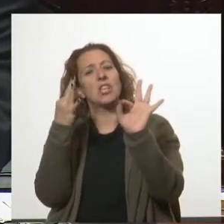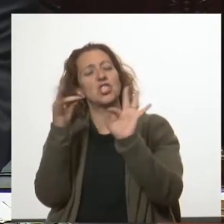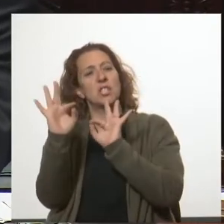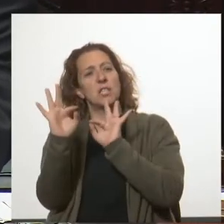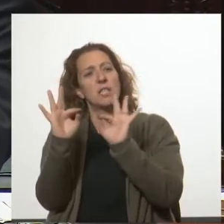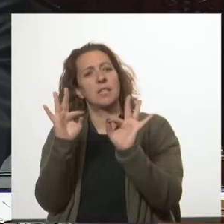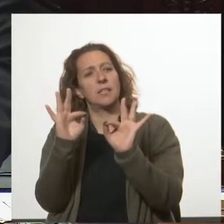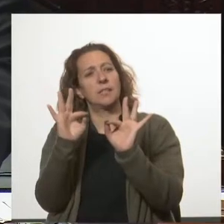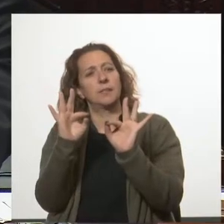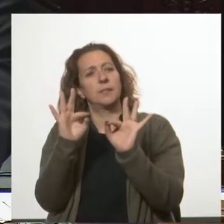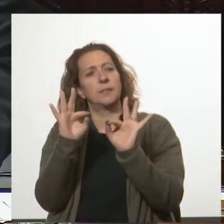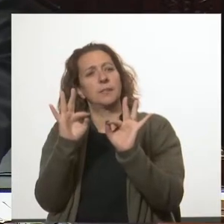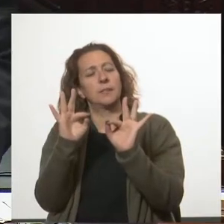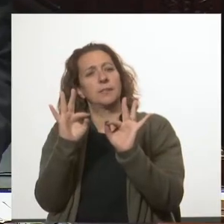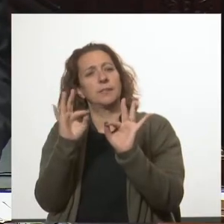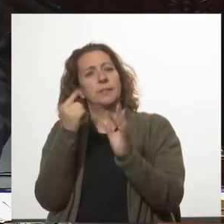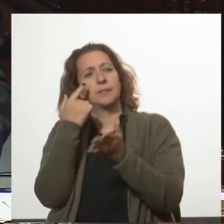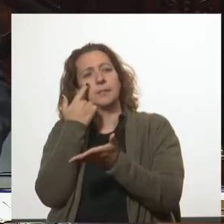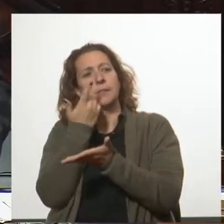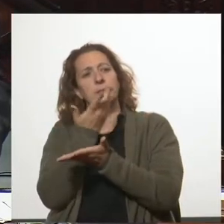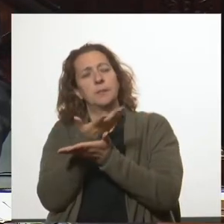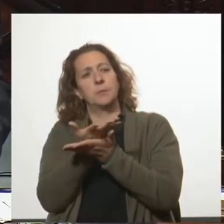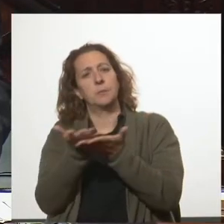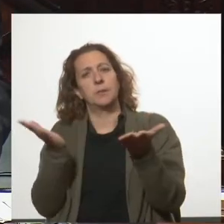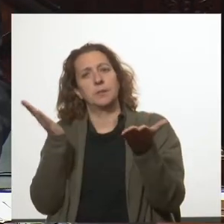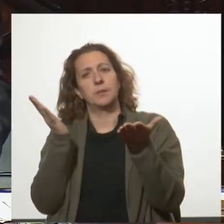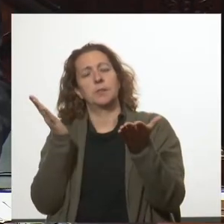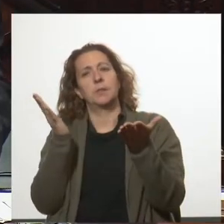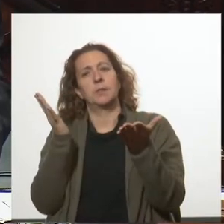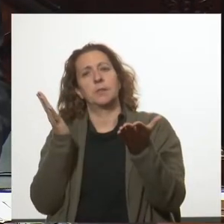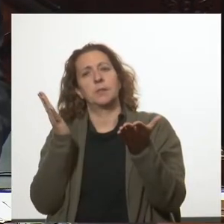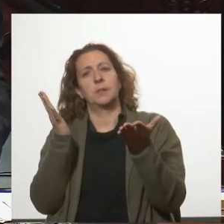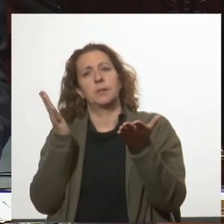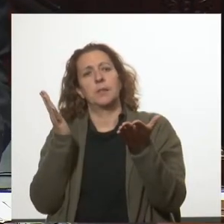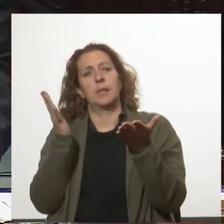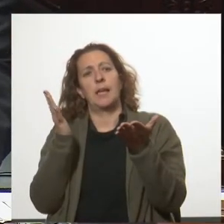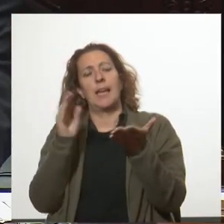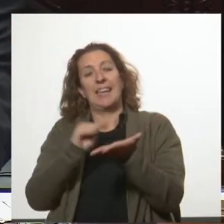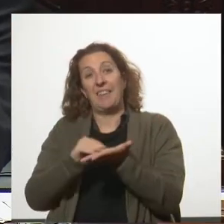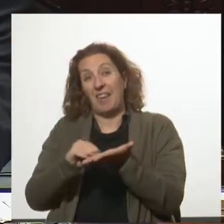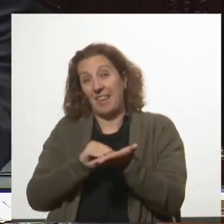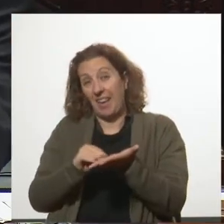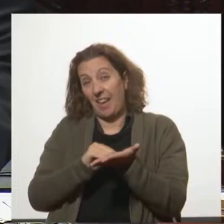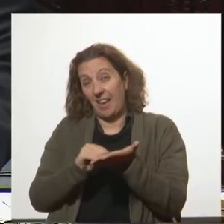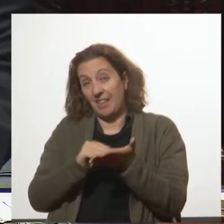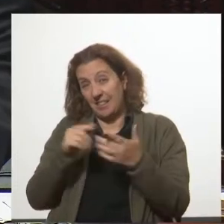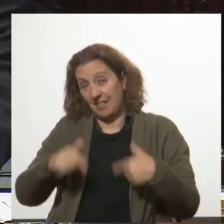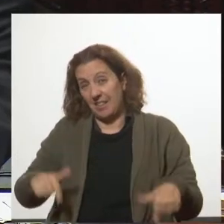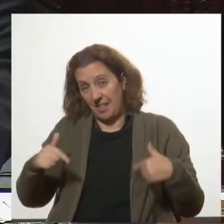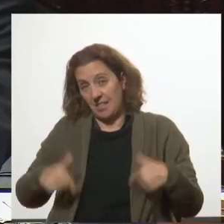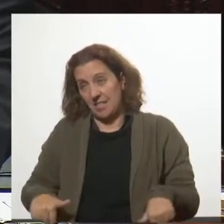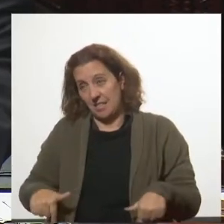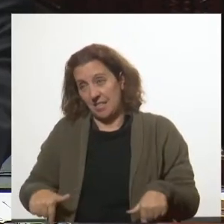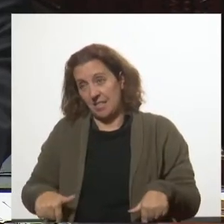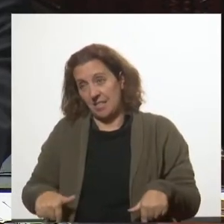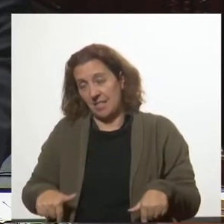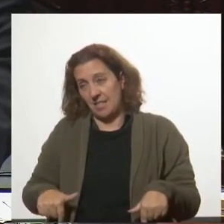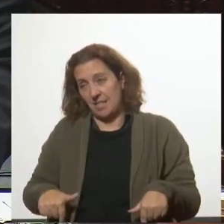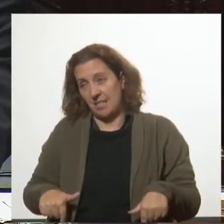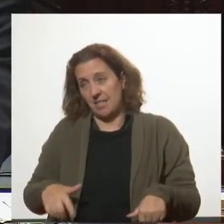que nos pone la jurídica de la escribanía de la intendencia tras busca